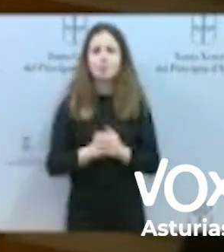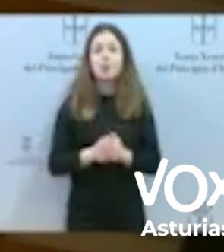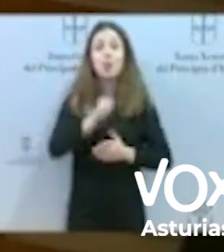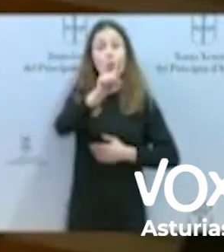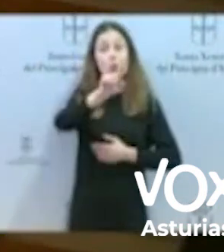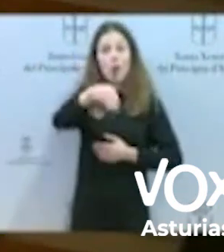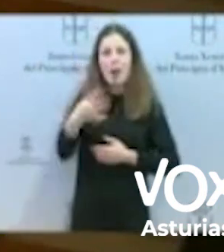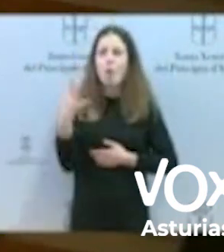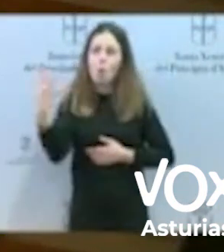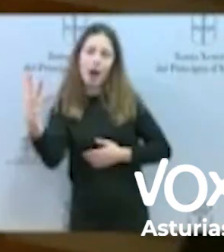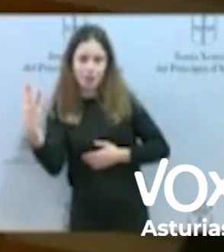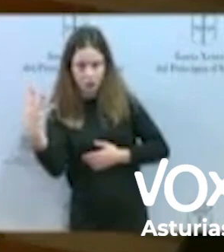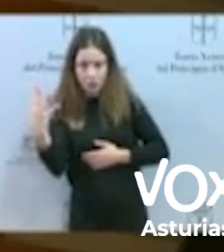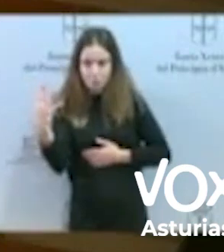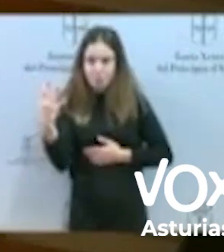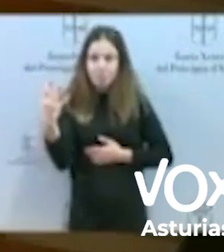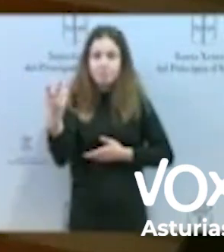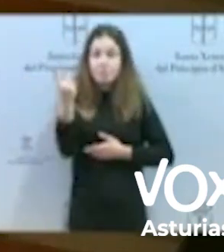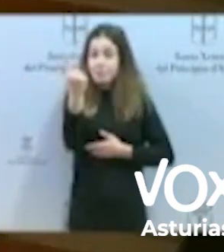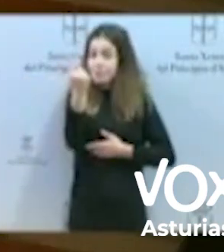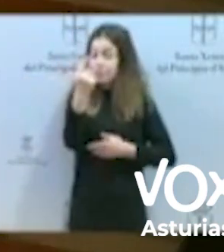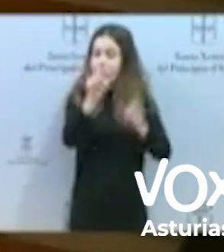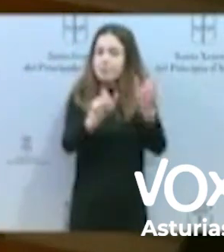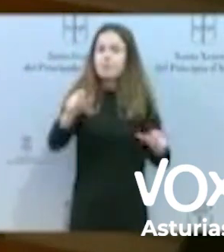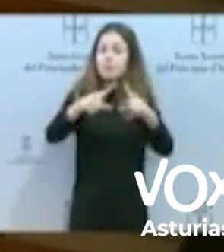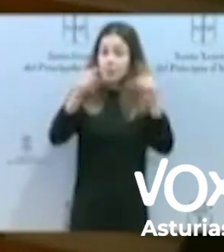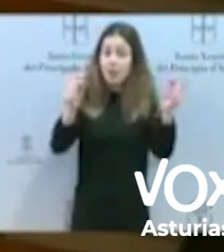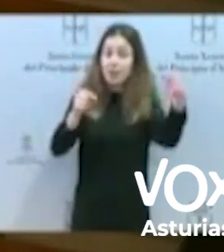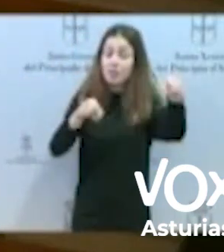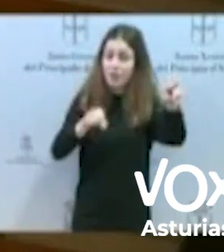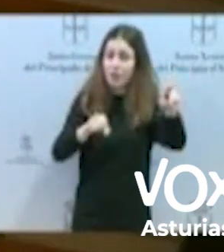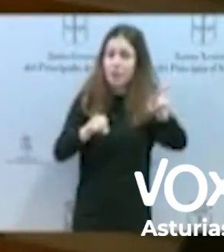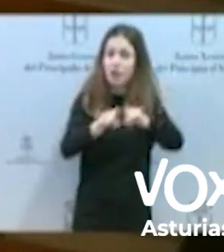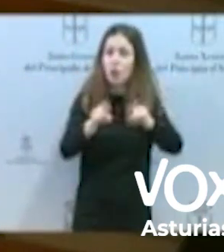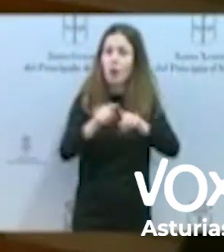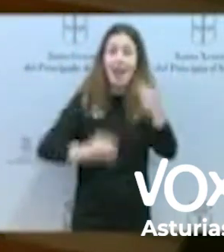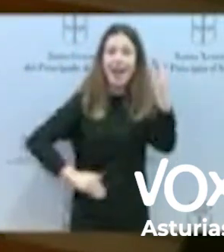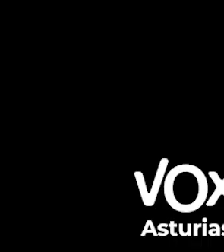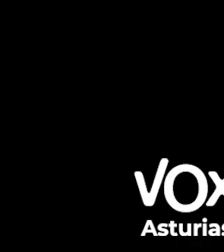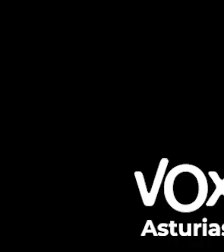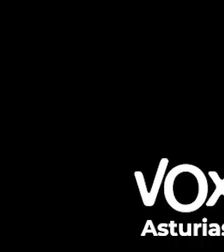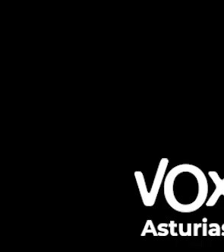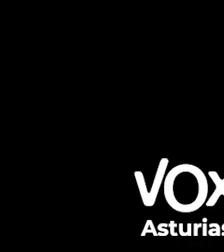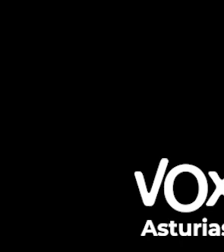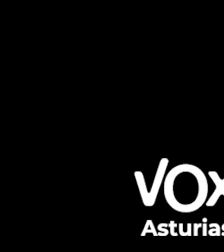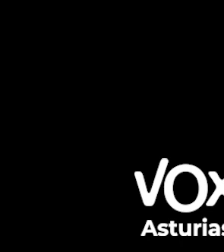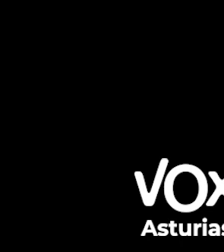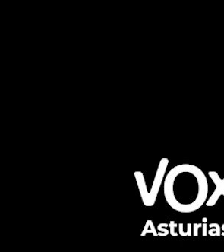los asturianos, el que ustedes obtienen de la alta presión fiscal que les aplican, ya no es suficiente para atender las necesidades.